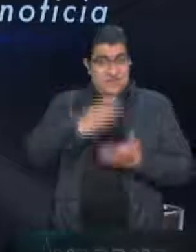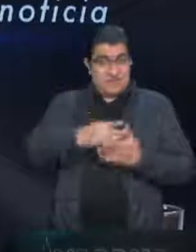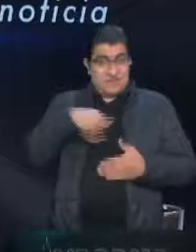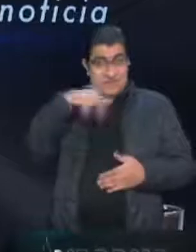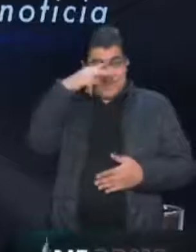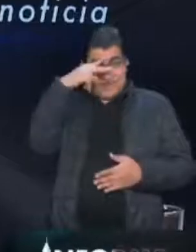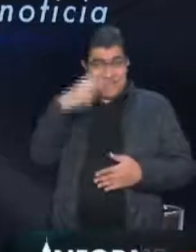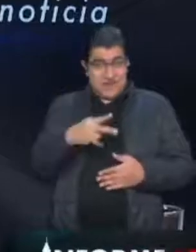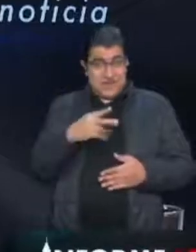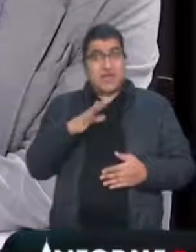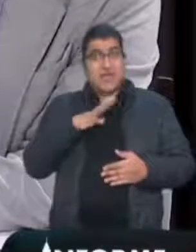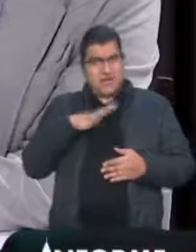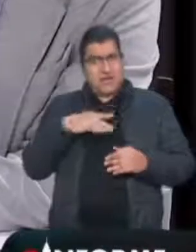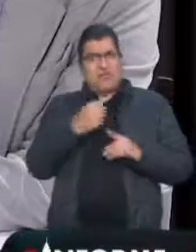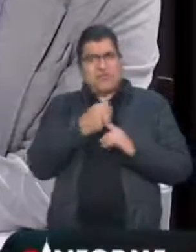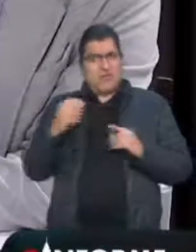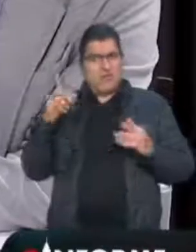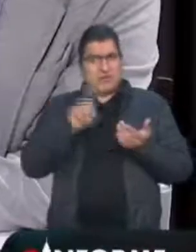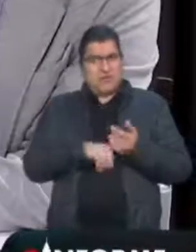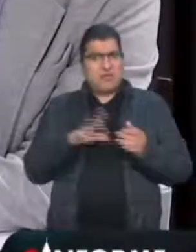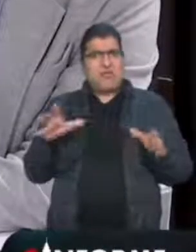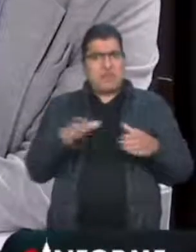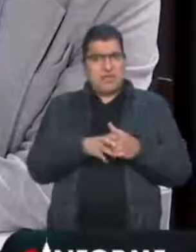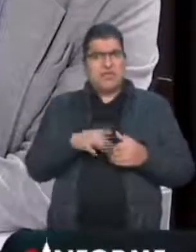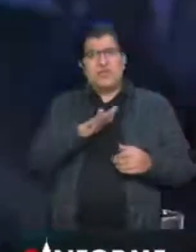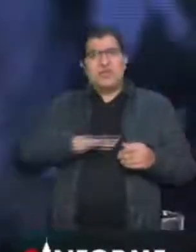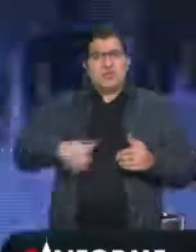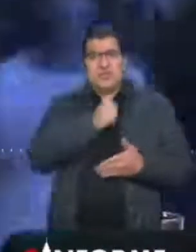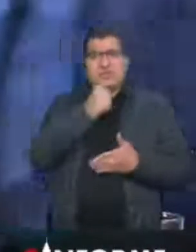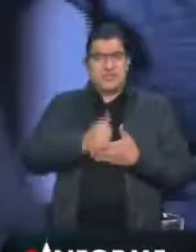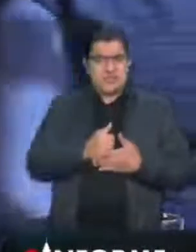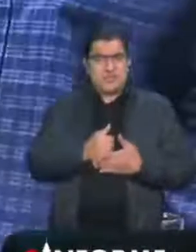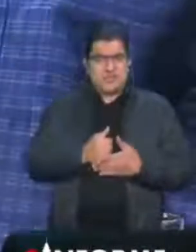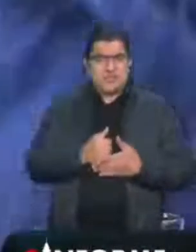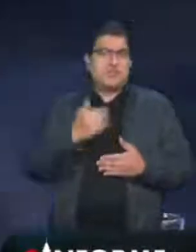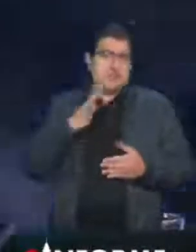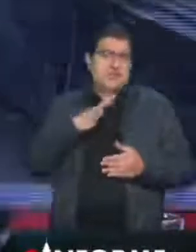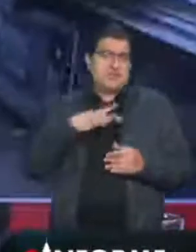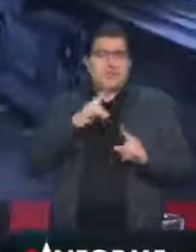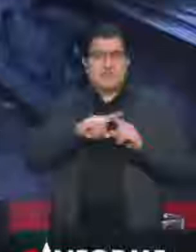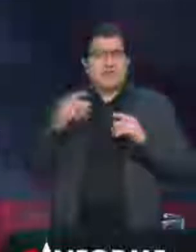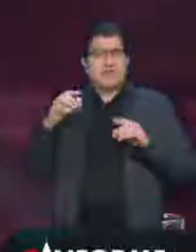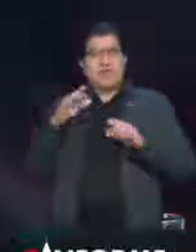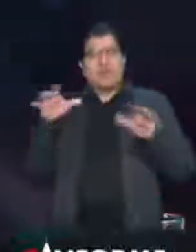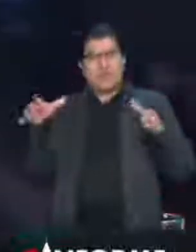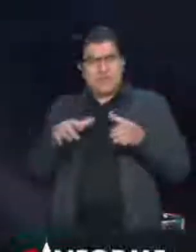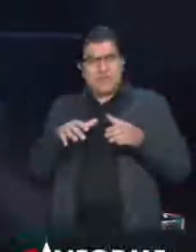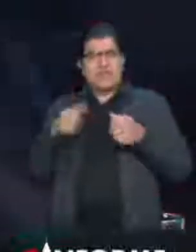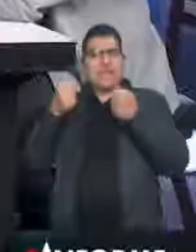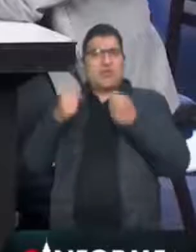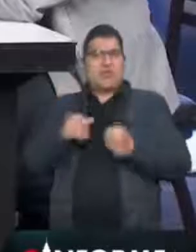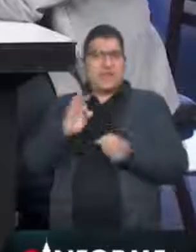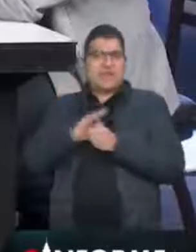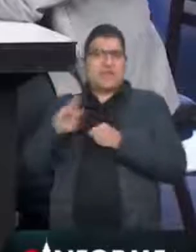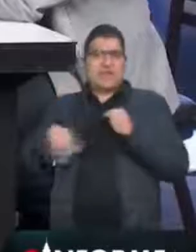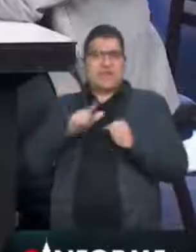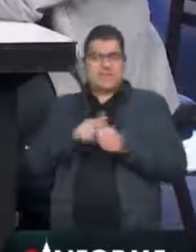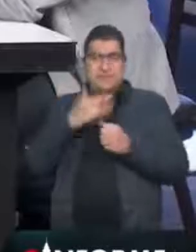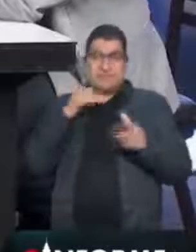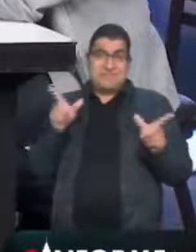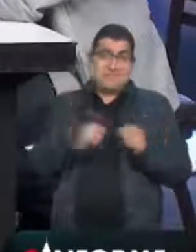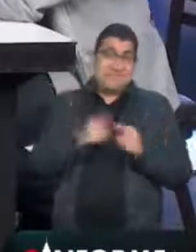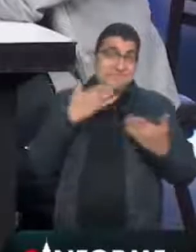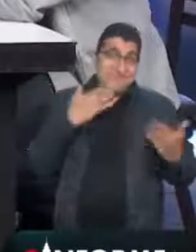estas infraestructuras se declaran como seguridad nacional. En todo el mundo se declaran estas infraestructuras como un tema de seguridad nacional. No, bueno.